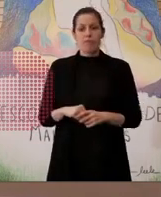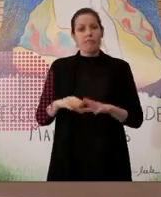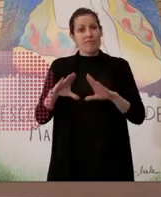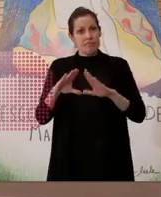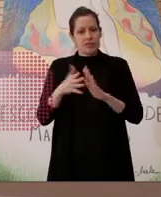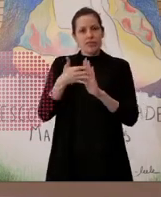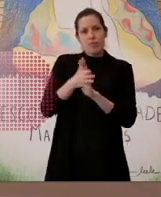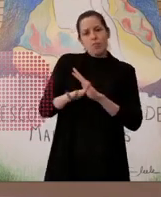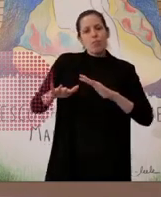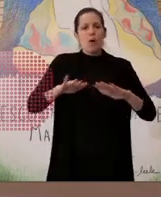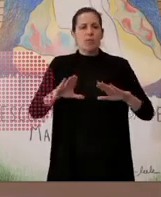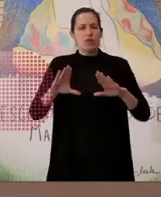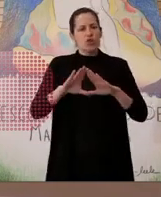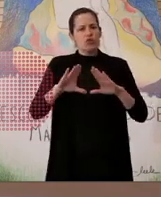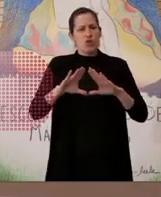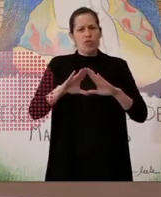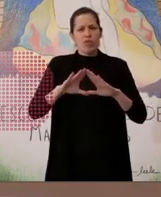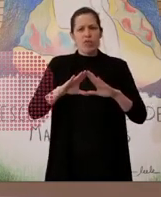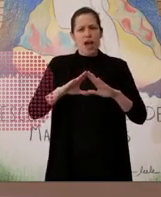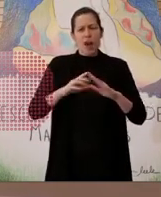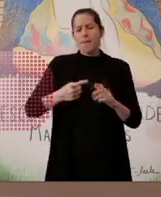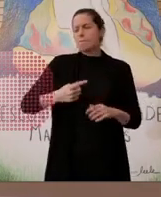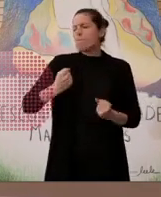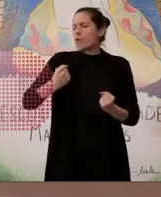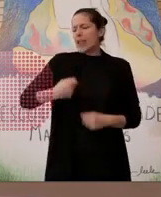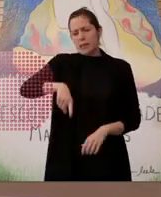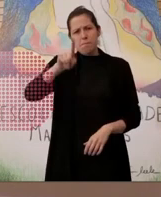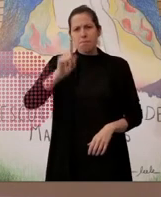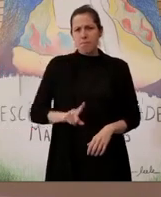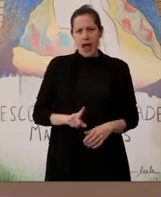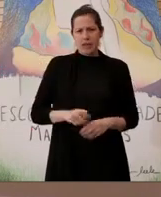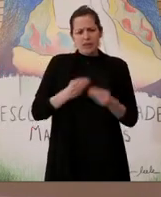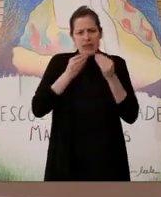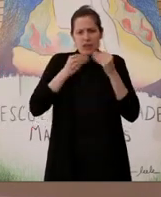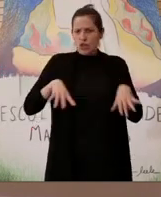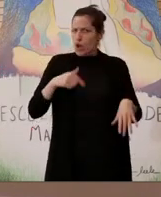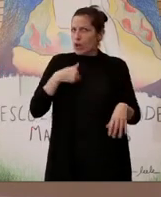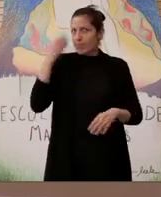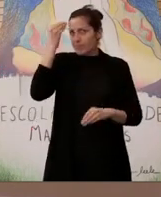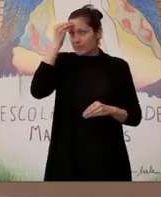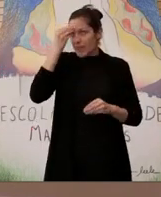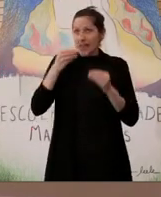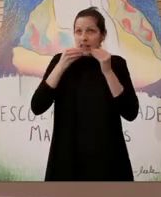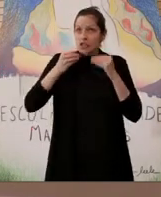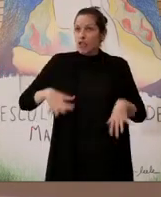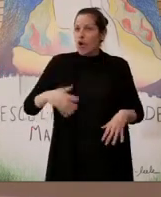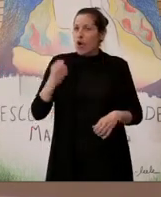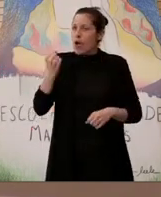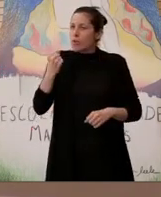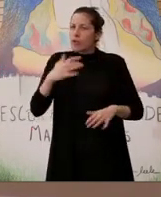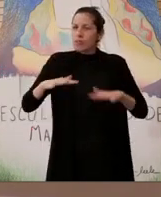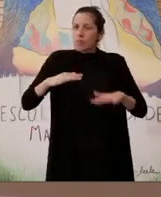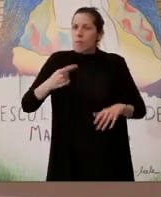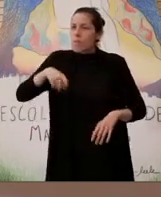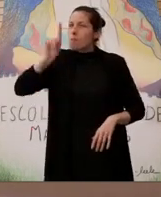sin precedentes más potente los últimos tiempos para mí la historia no las veces se fala de crisis de problemas de